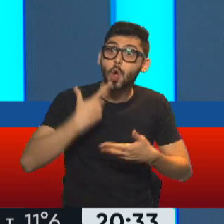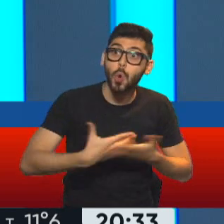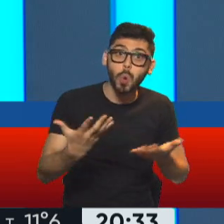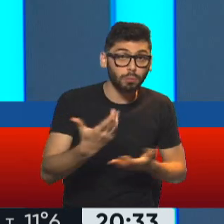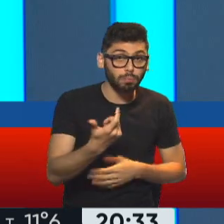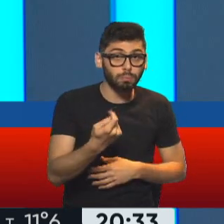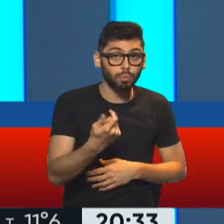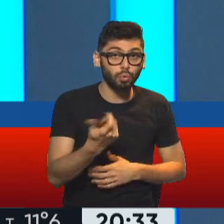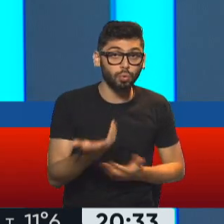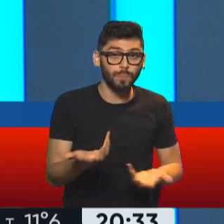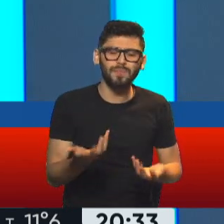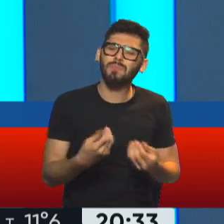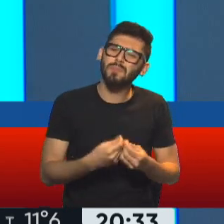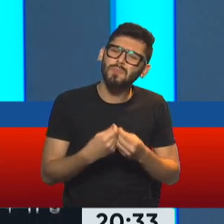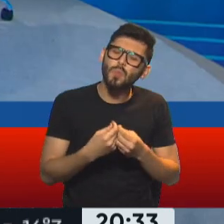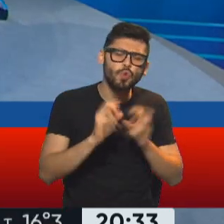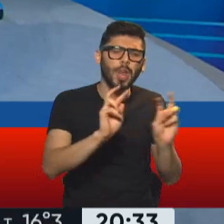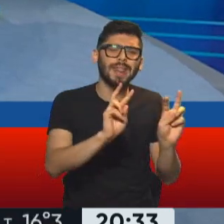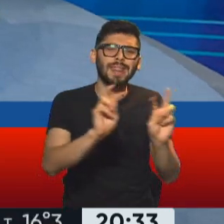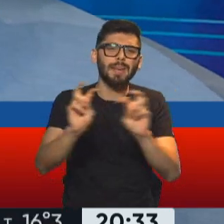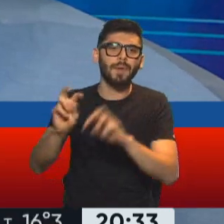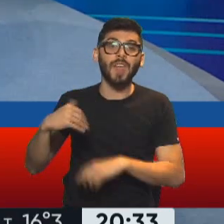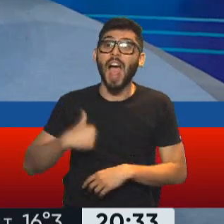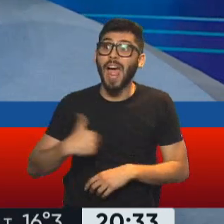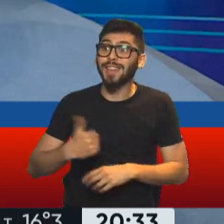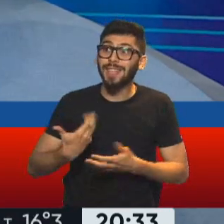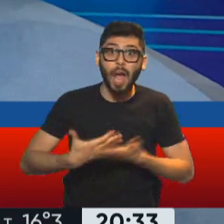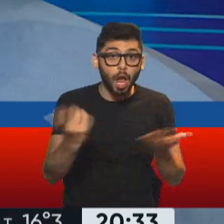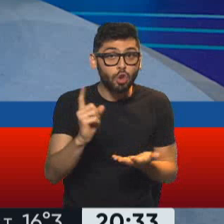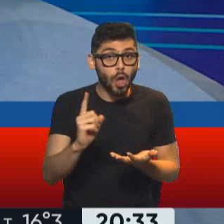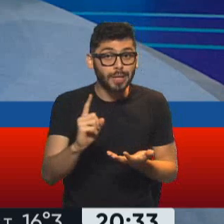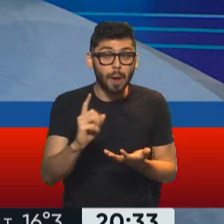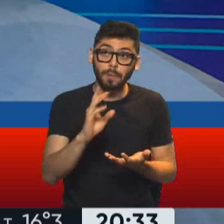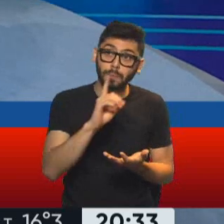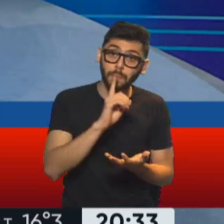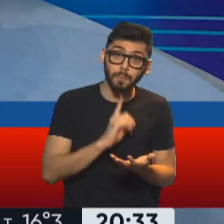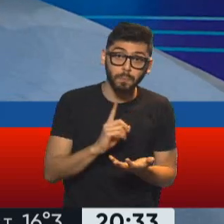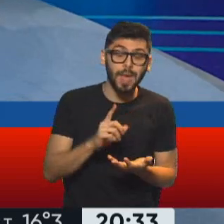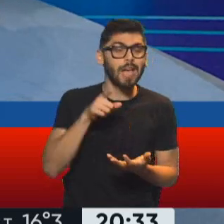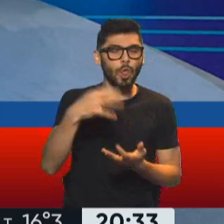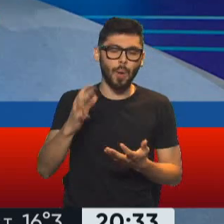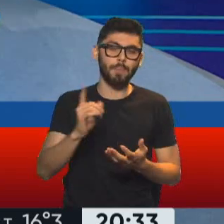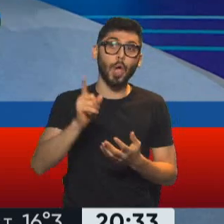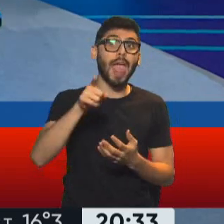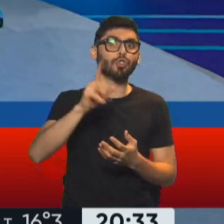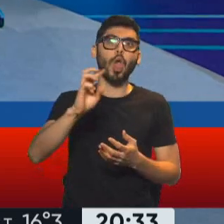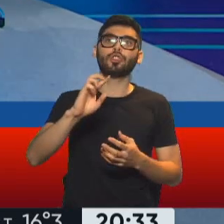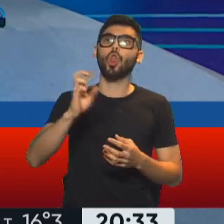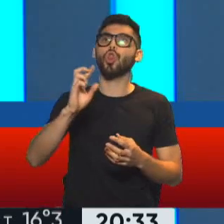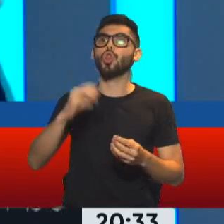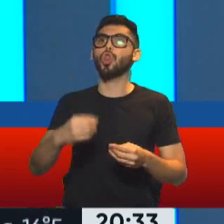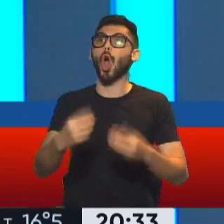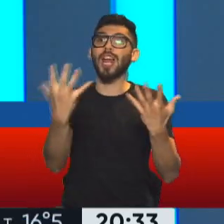una cantidad de temas que en la Argentina no se hablan. Y hay que empezar a hablar, porque esos no son brotes verdes, esos